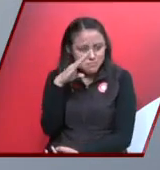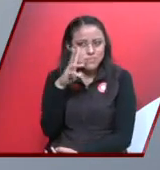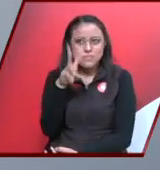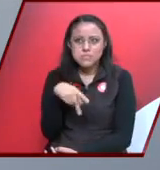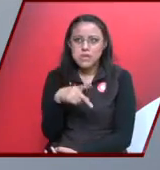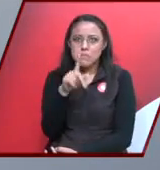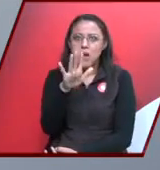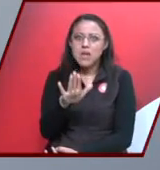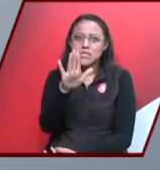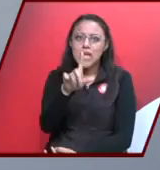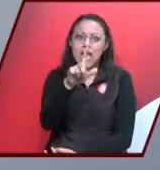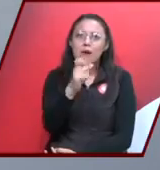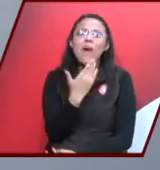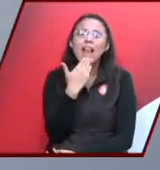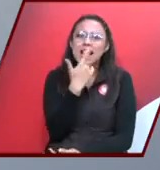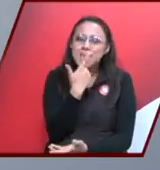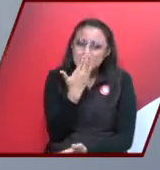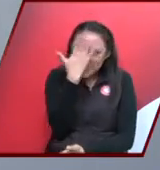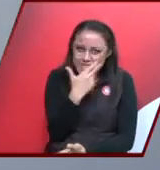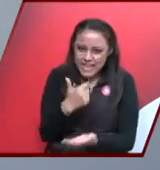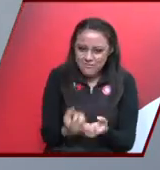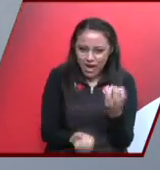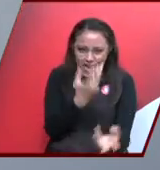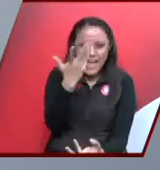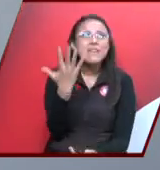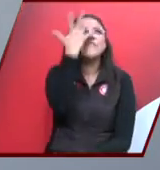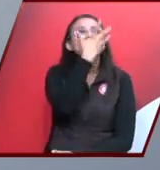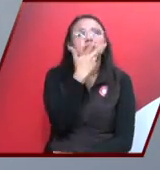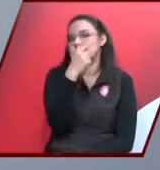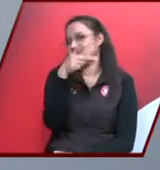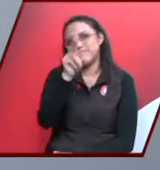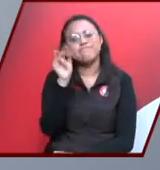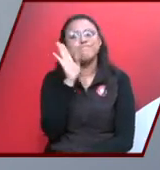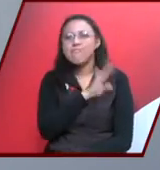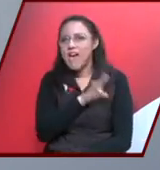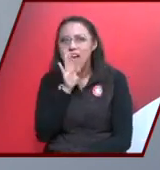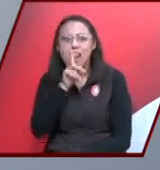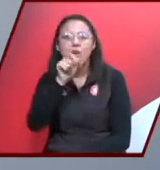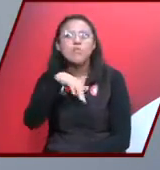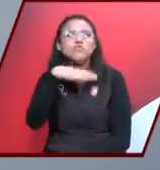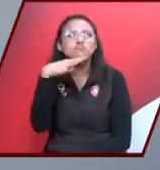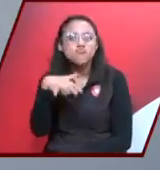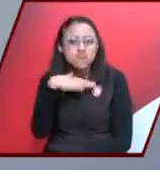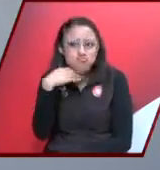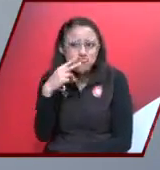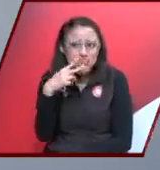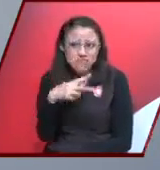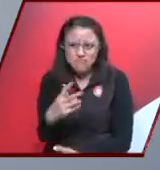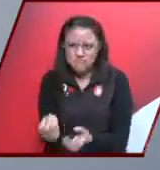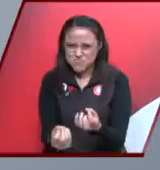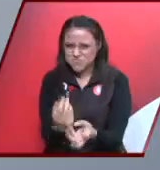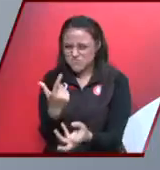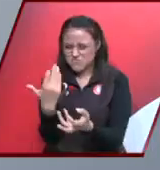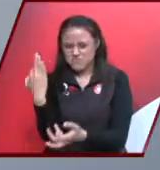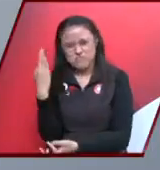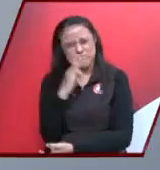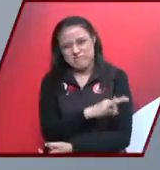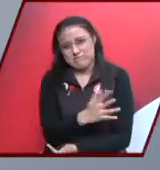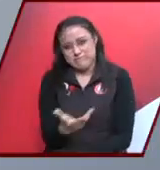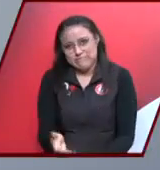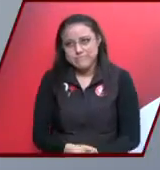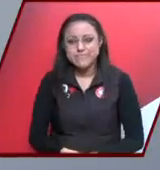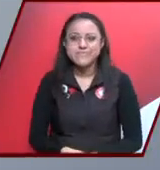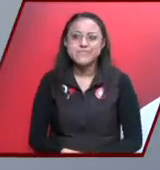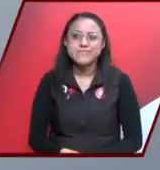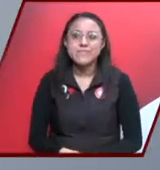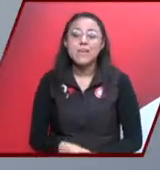están haciendo un ojo de agua. Sí, pero es un ojo tuerto. Ya nació chueco, ya trae nubes y trae todo en ahí.